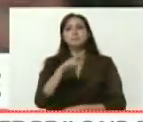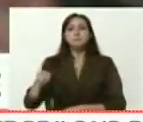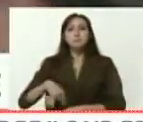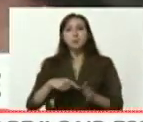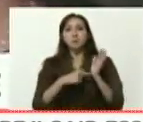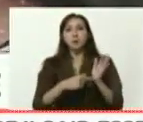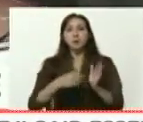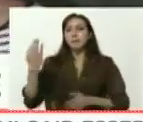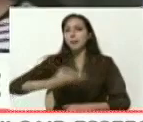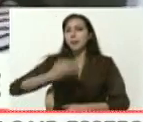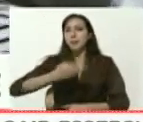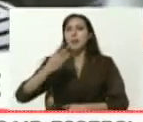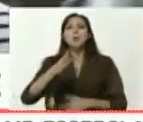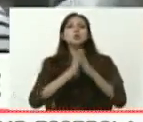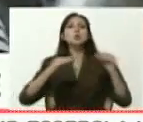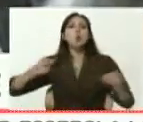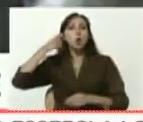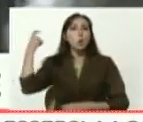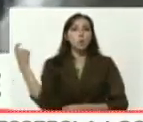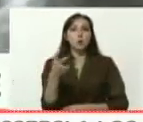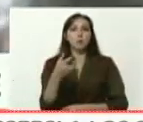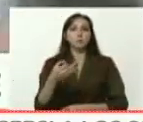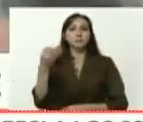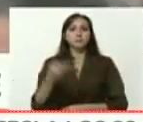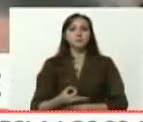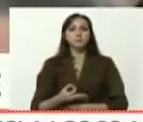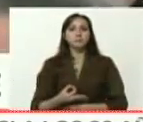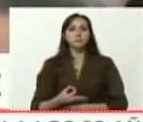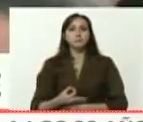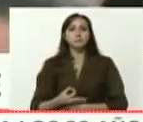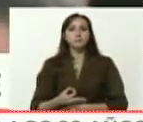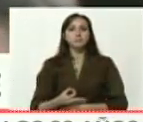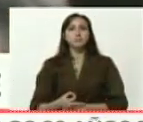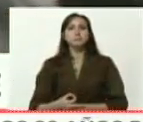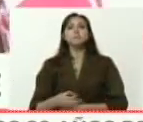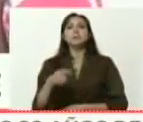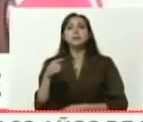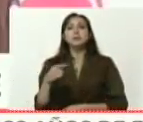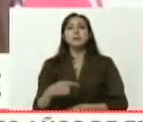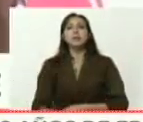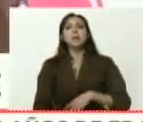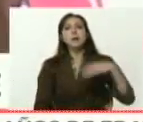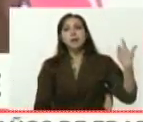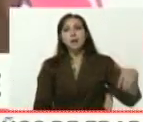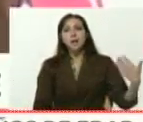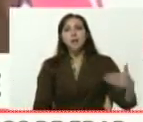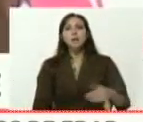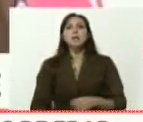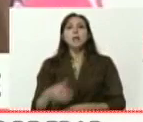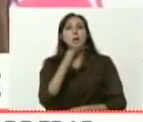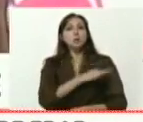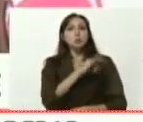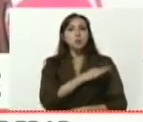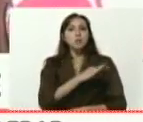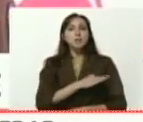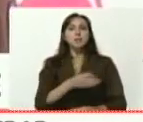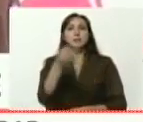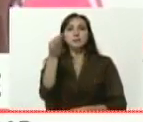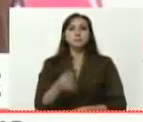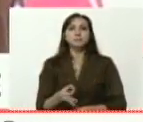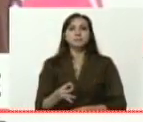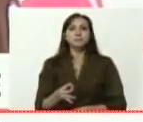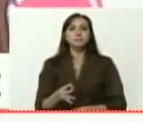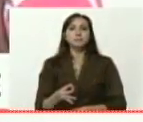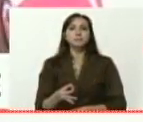de los pueblos, es la causa de la izquierda socialista, la verdadera causa socialista, la